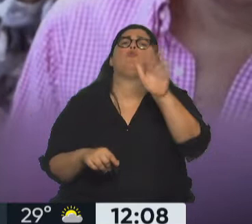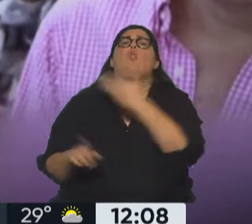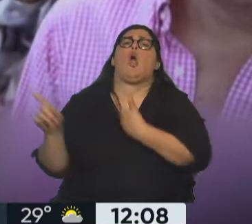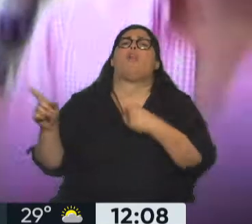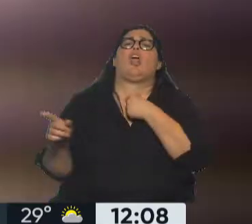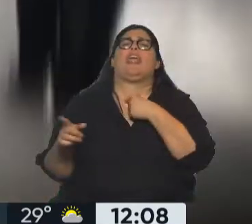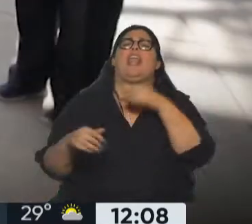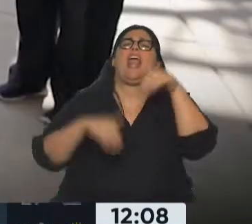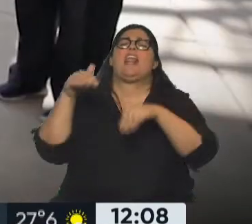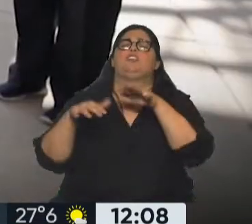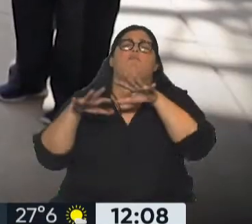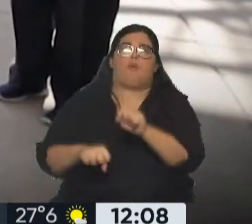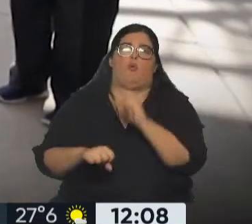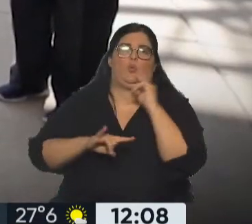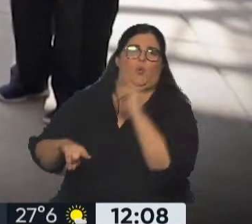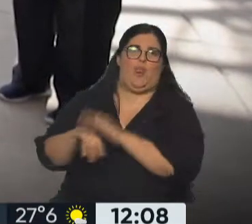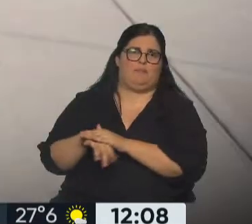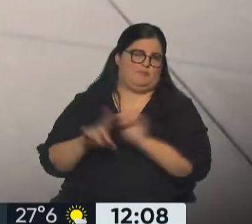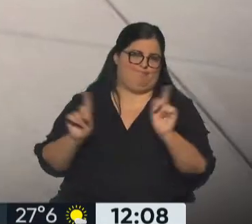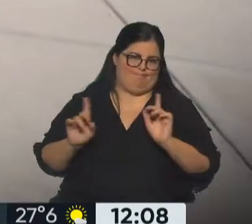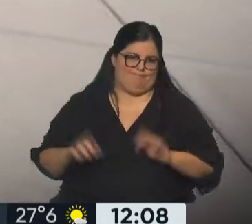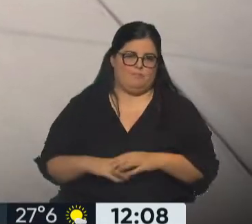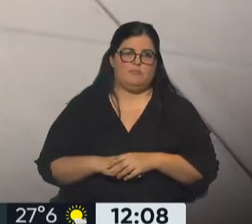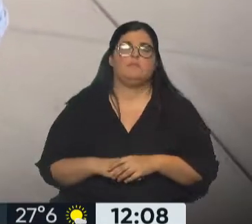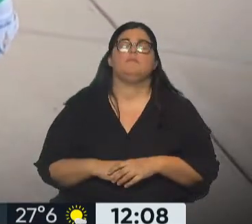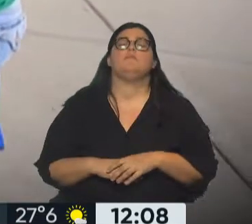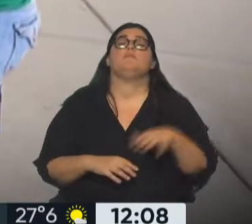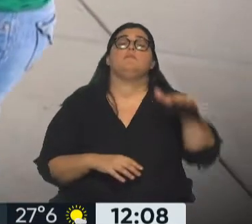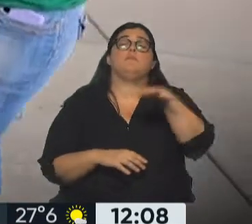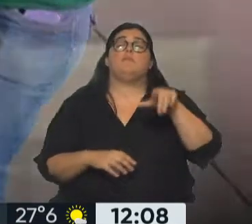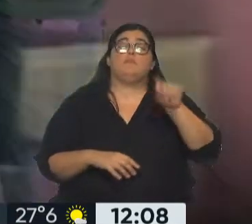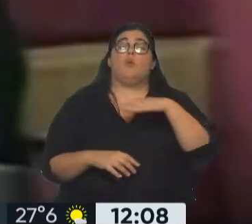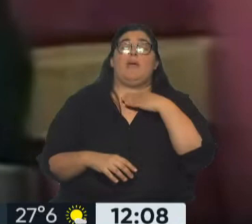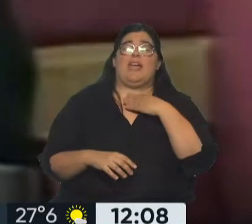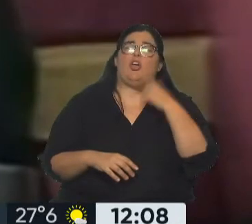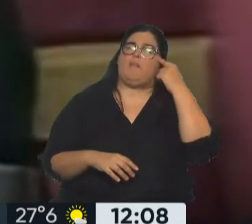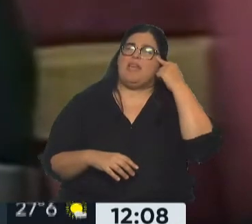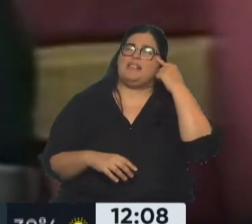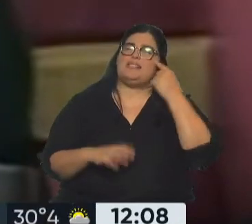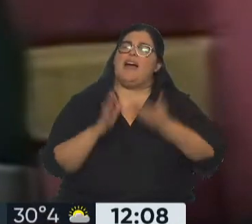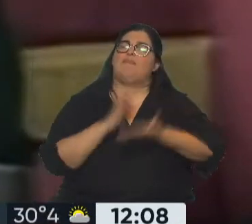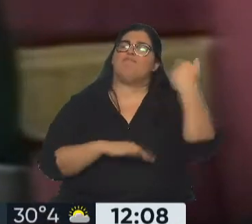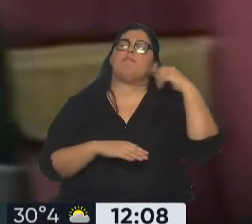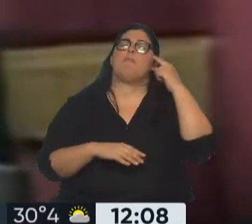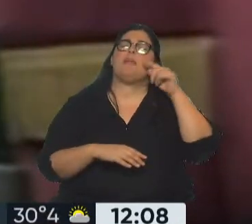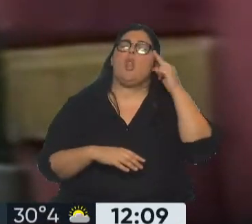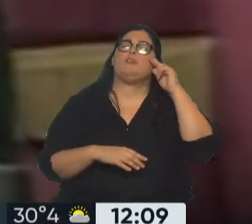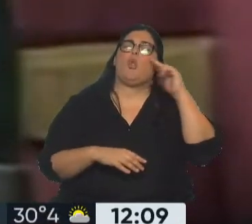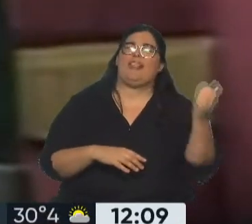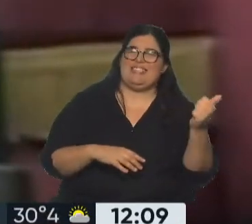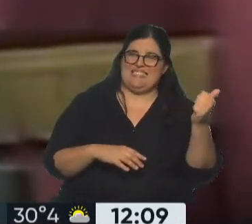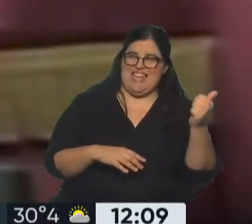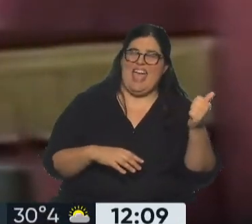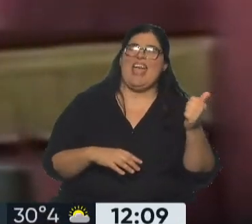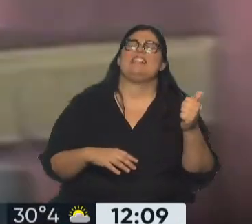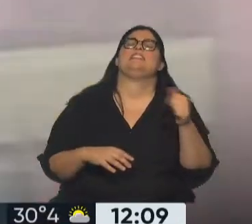unas elecciones. La clase política mexicana considera que el actual esquema electoral creado en 1996 durante la presidencia de